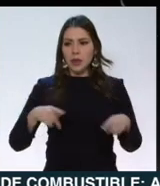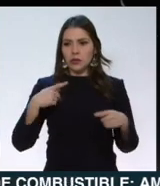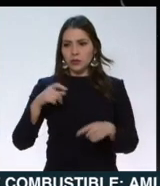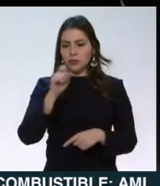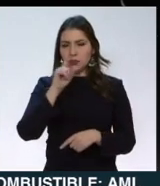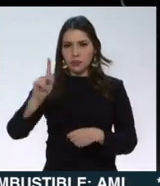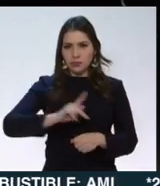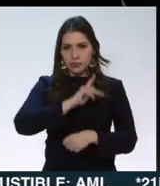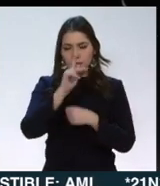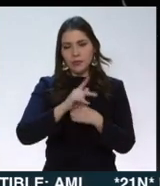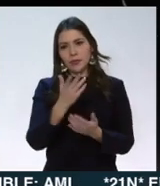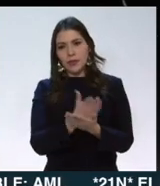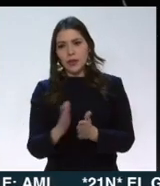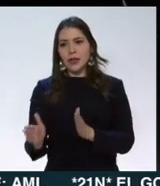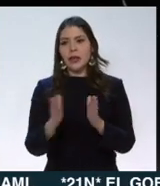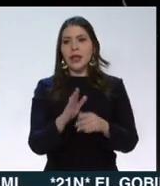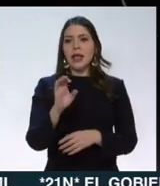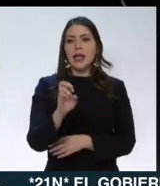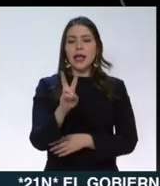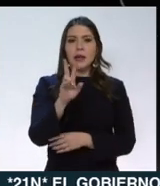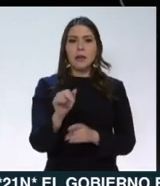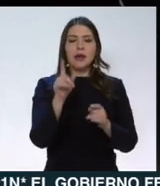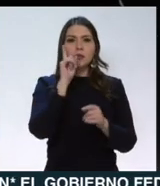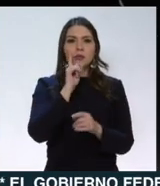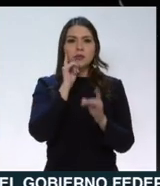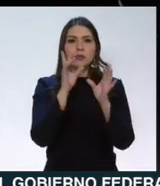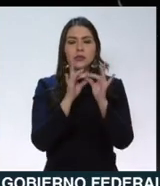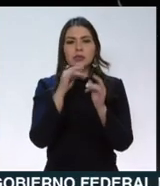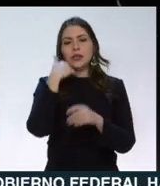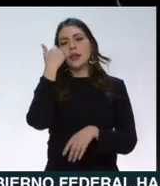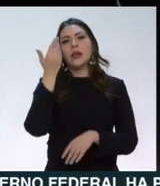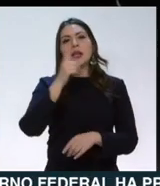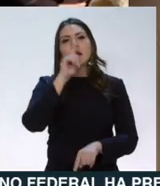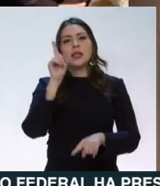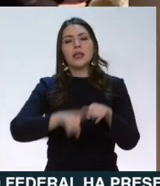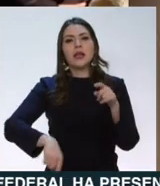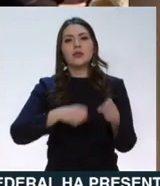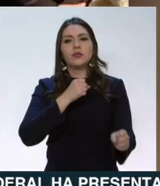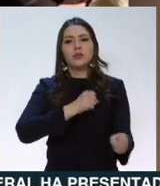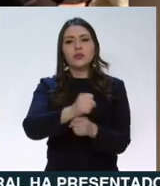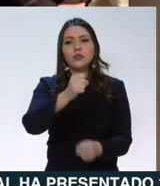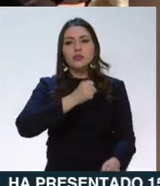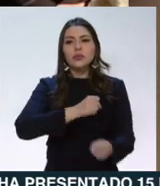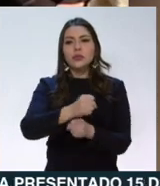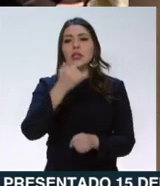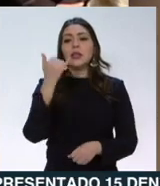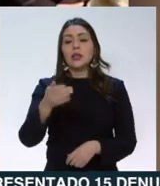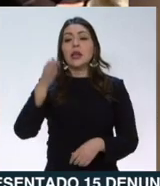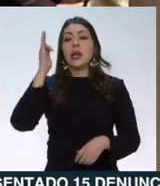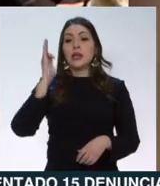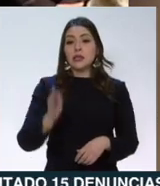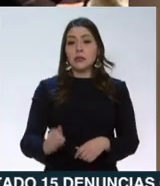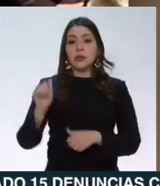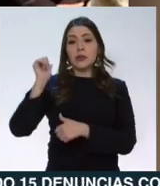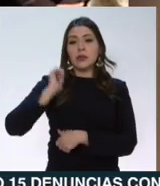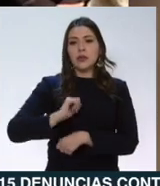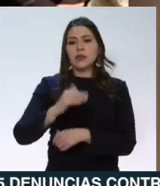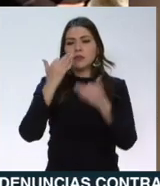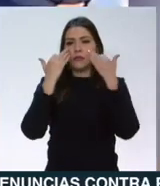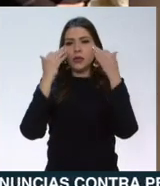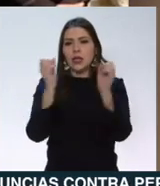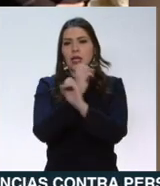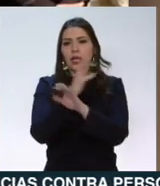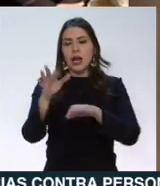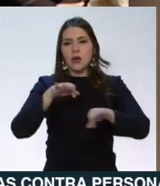parte, Eva Verónica de Guips Zárate expuso que erradicaría la tortura y garantizó que al asumir el cargo se conduciría con transparencia y